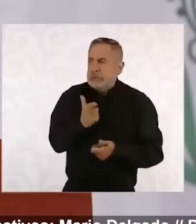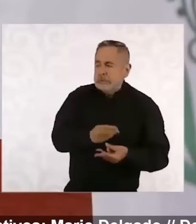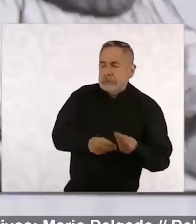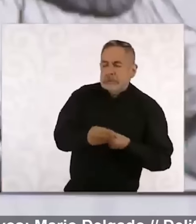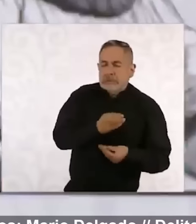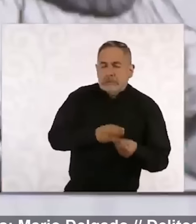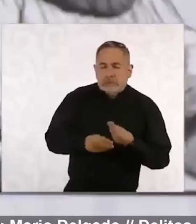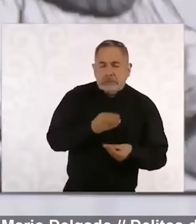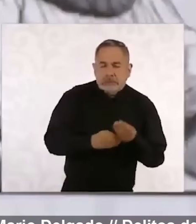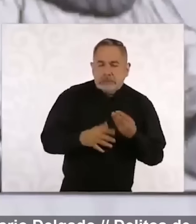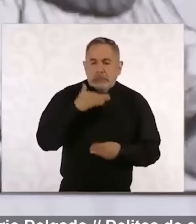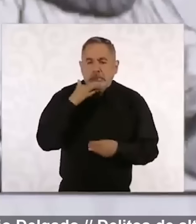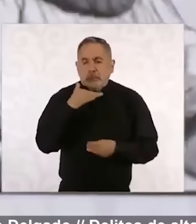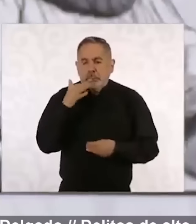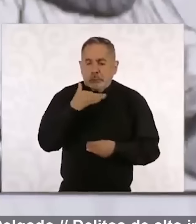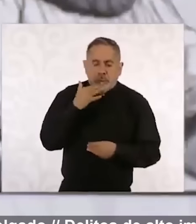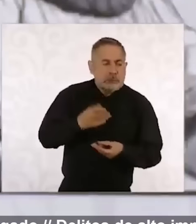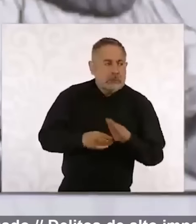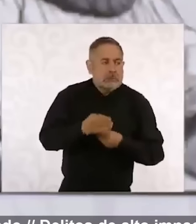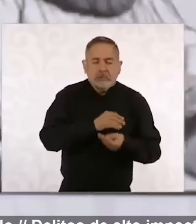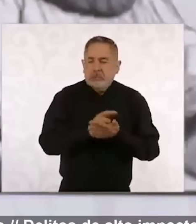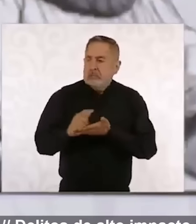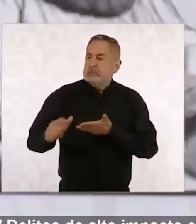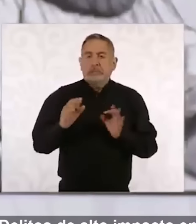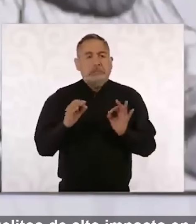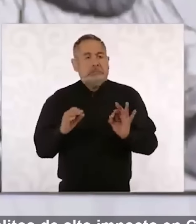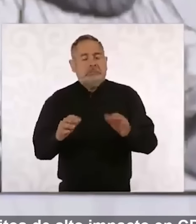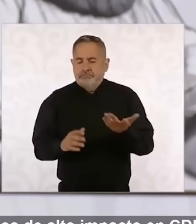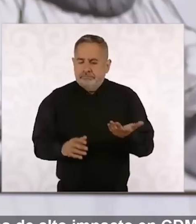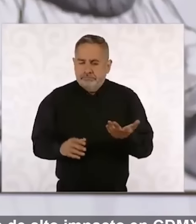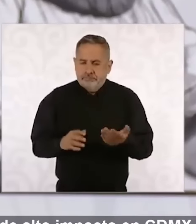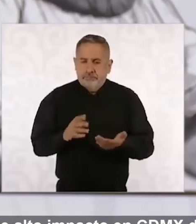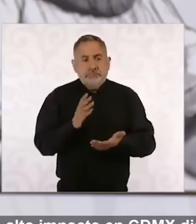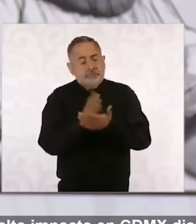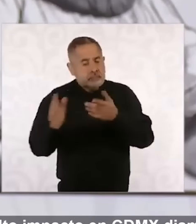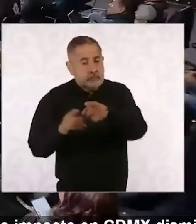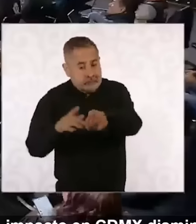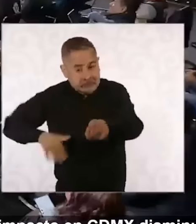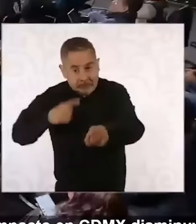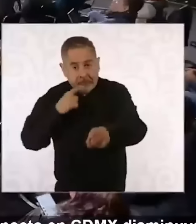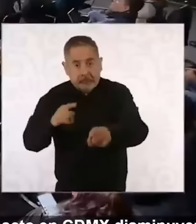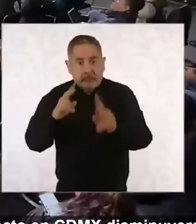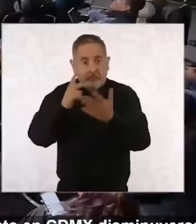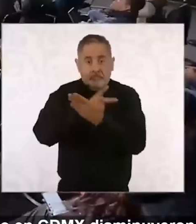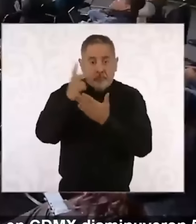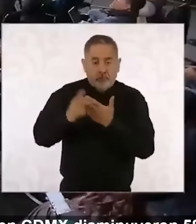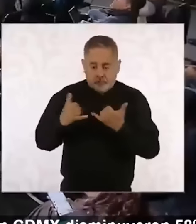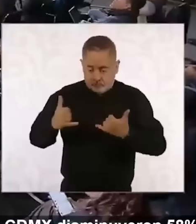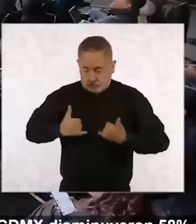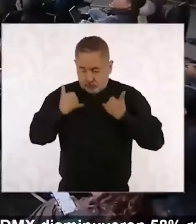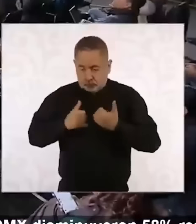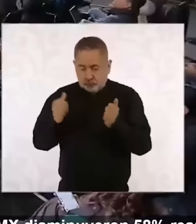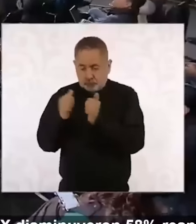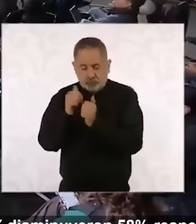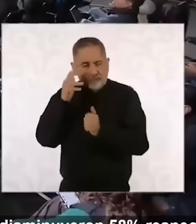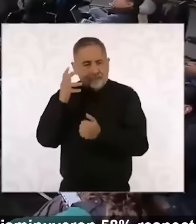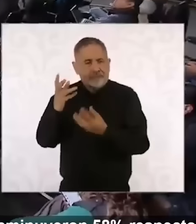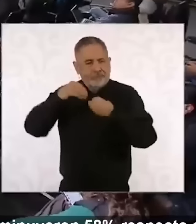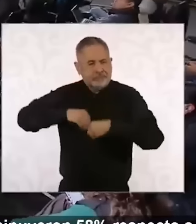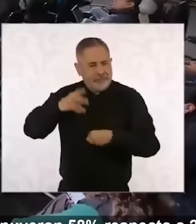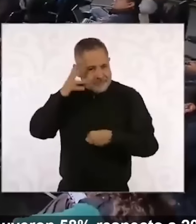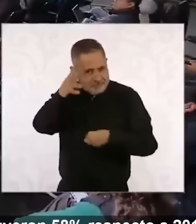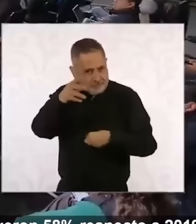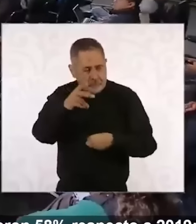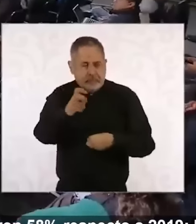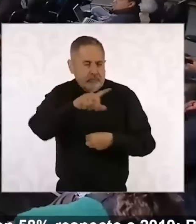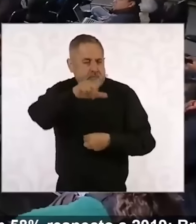muy importante. Ya la parte de Jóvenes Construyendo el Futuro, pues tendría que revisarse. De hecho, empata en lo